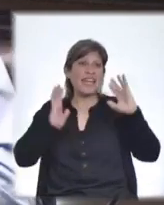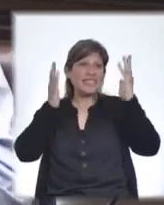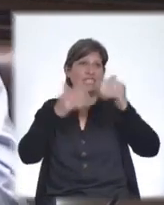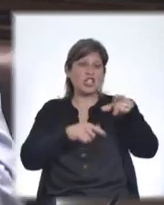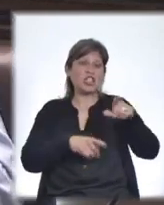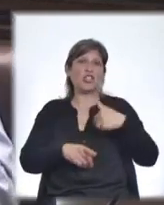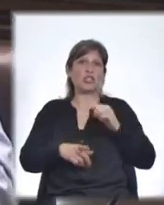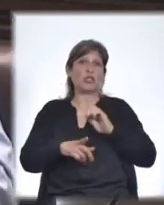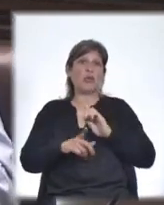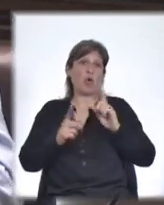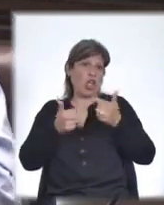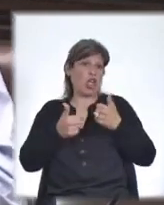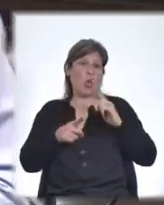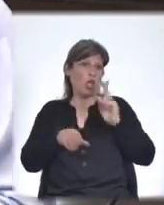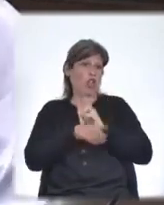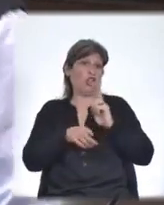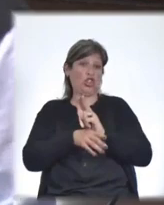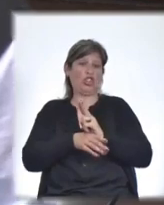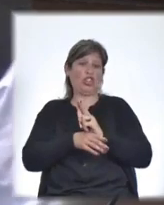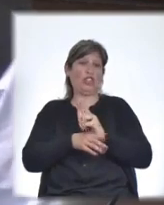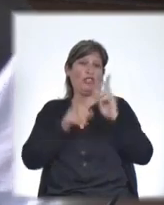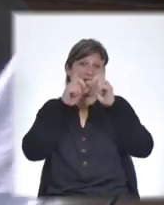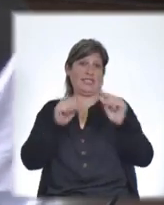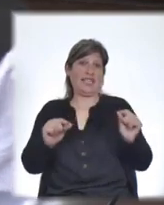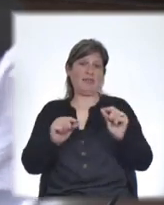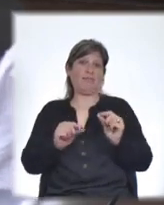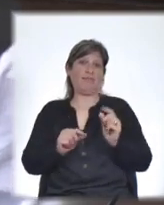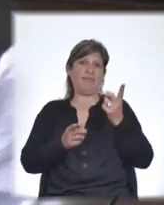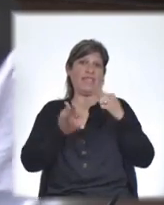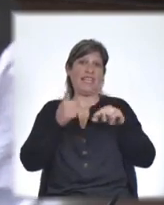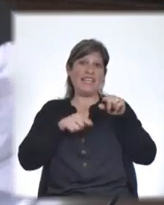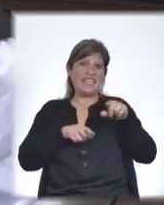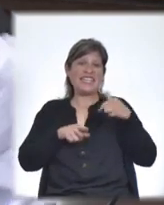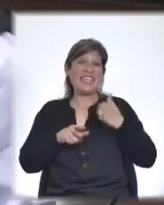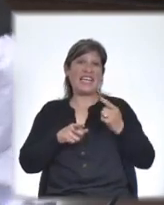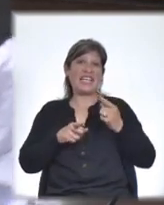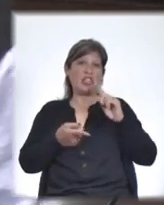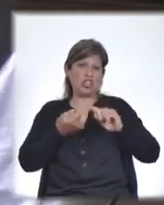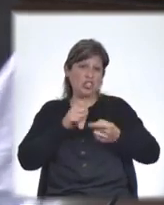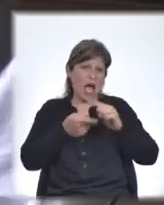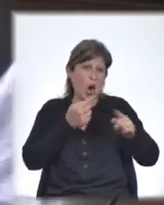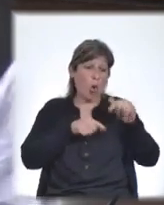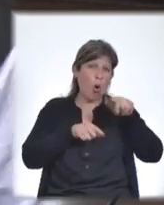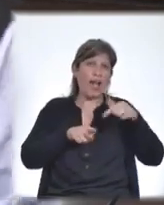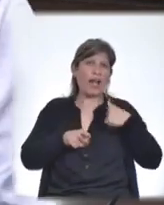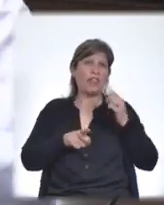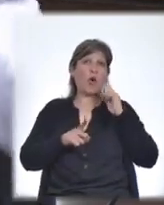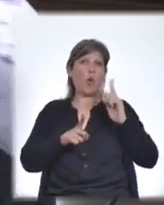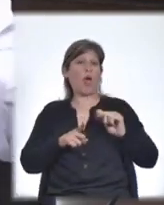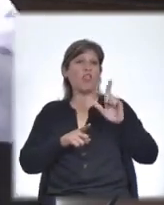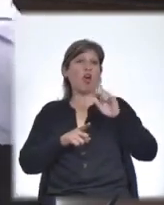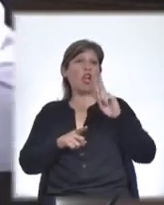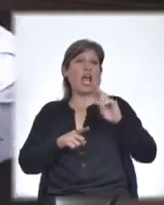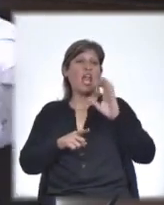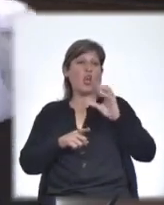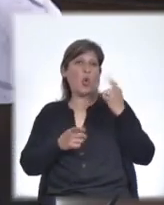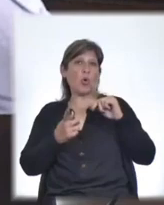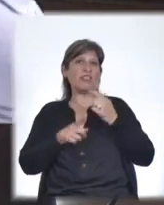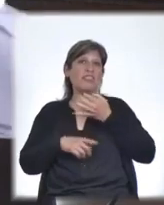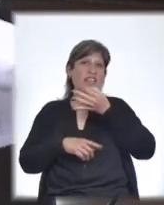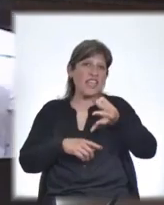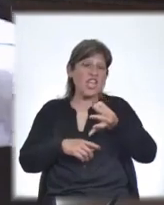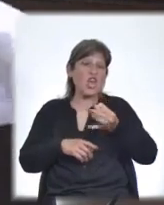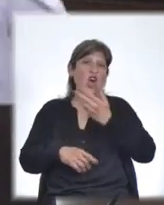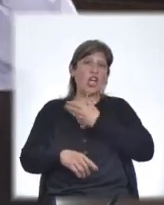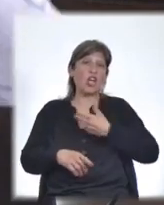monopolio. Y esto se está autorizando hoy aquí entre gallo y medianoche cuando en la LUC se retiró y se dijo que el gobierno iba a